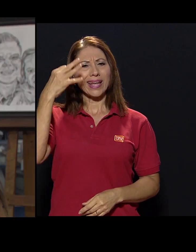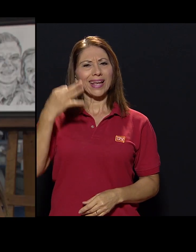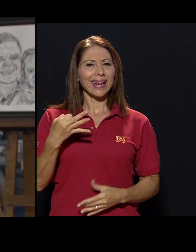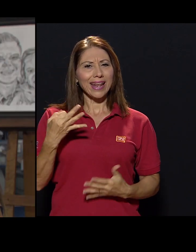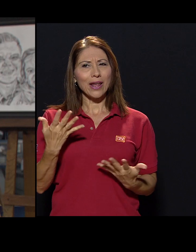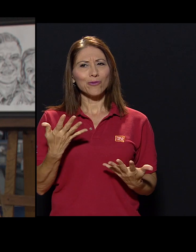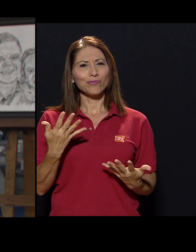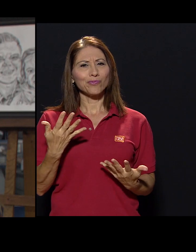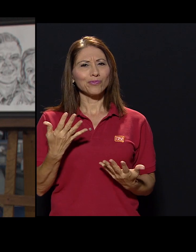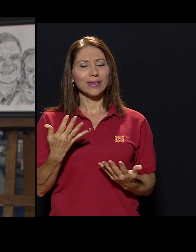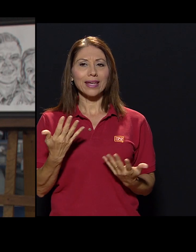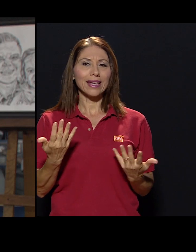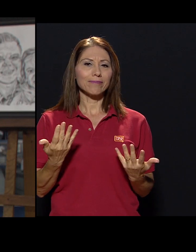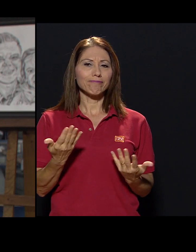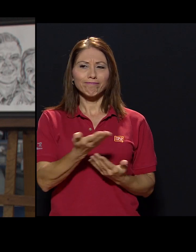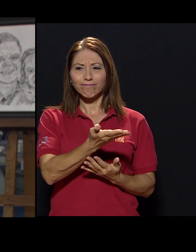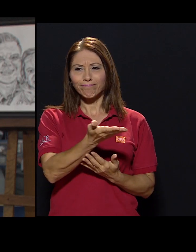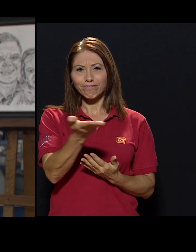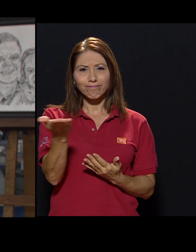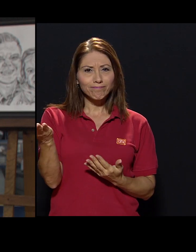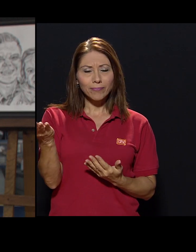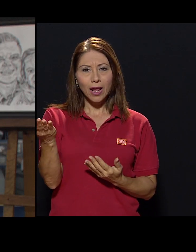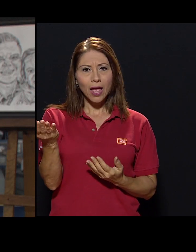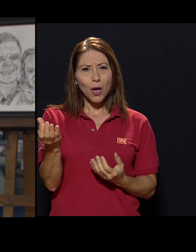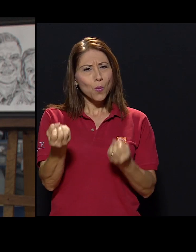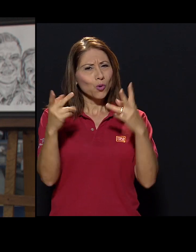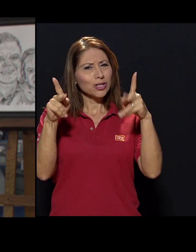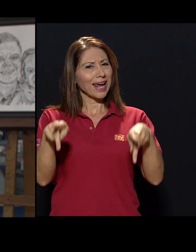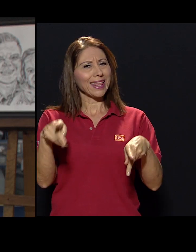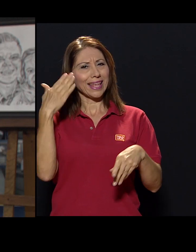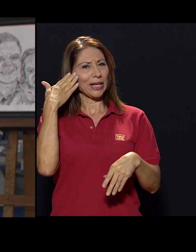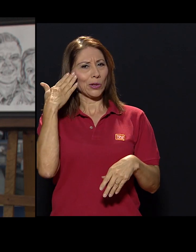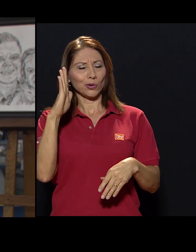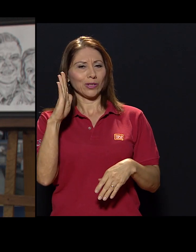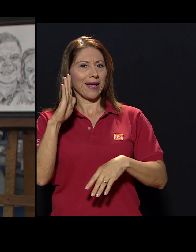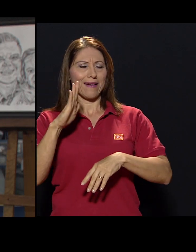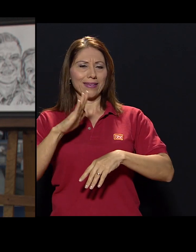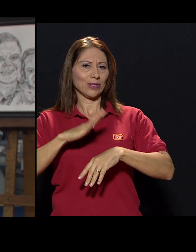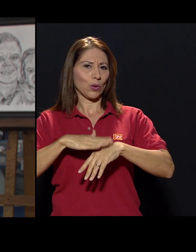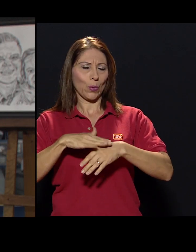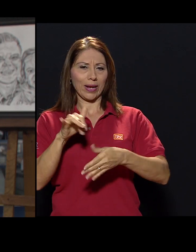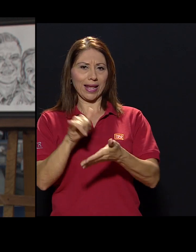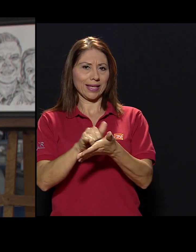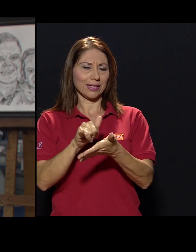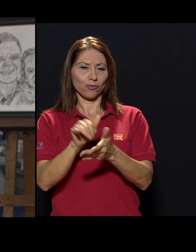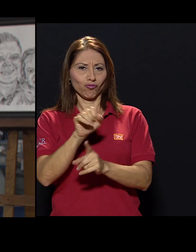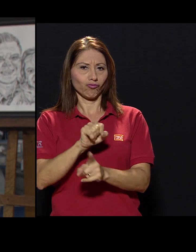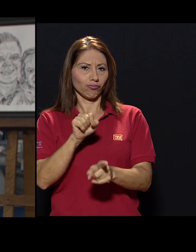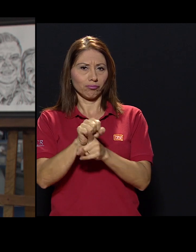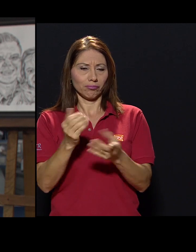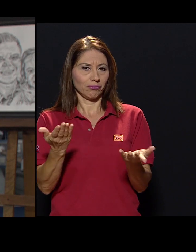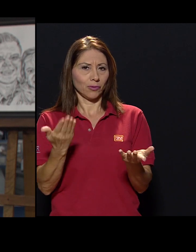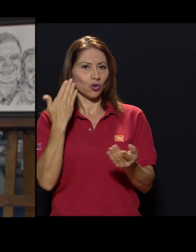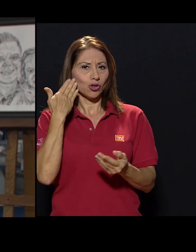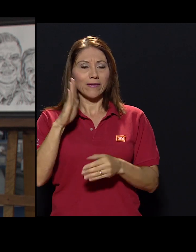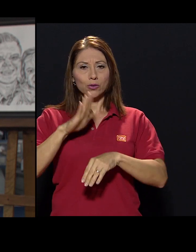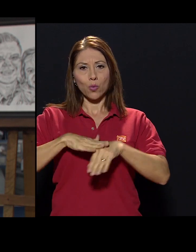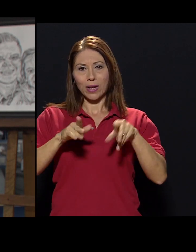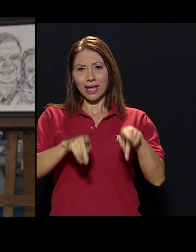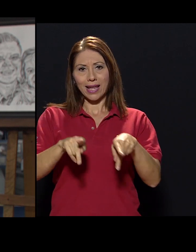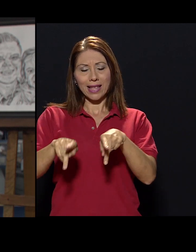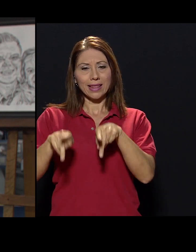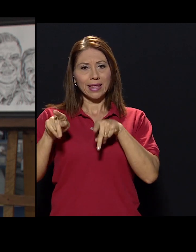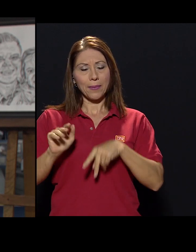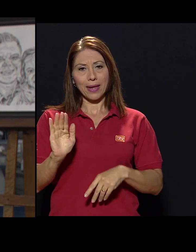Porque creo Que no mucha gente Este Sabe Acerca Acerca De eso Y sabe